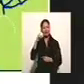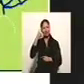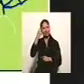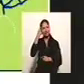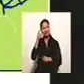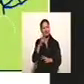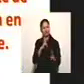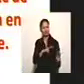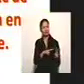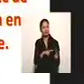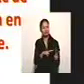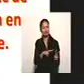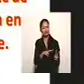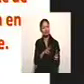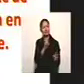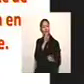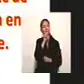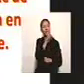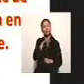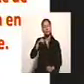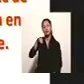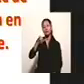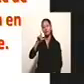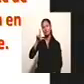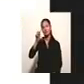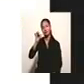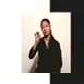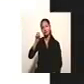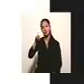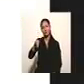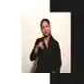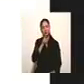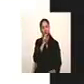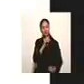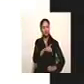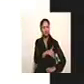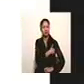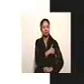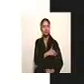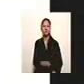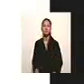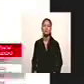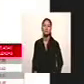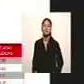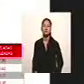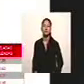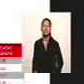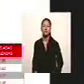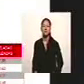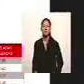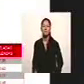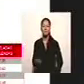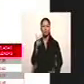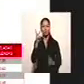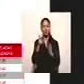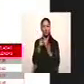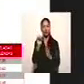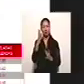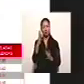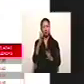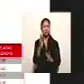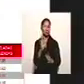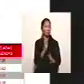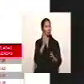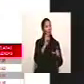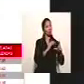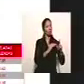año 2015, senador Milton? Claro, en el primer trimestre todo se vio tranquilo frente al año 2014, estábamos por